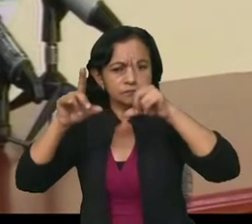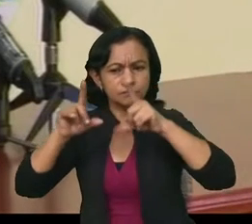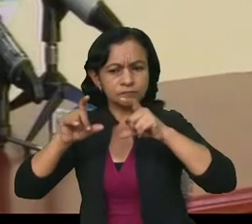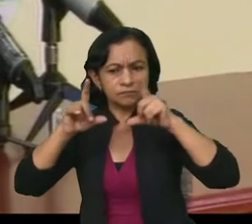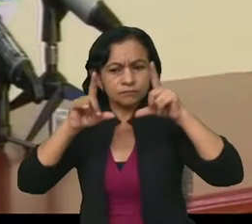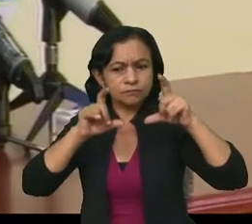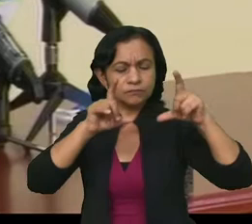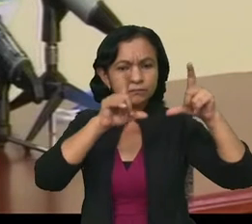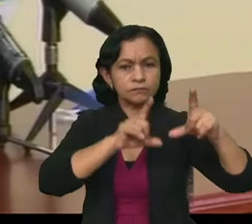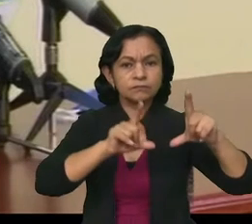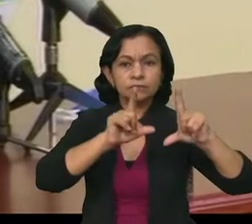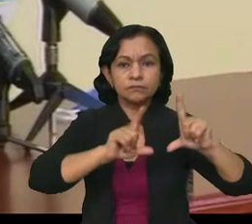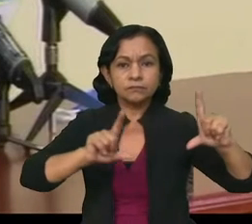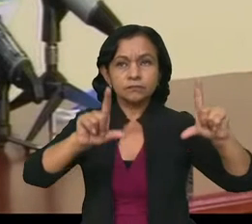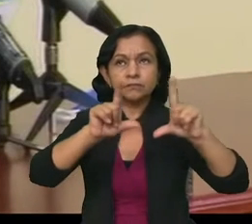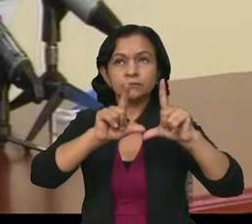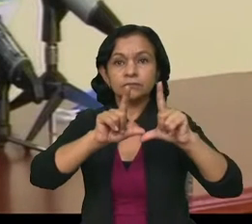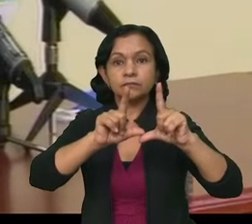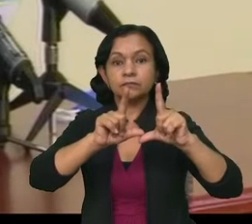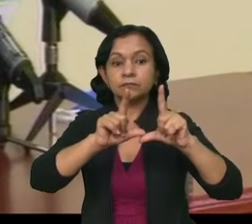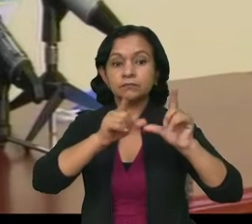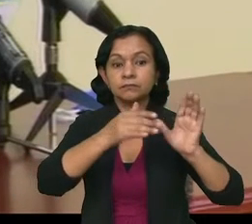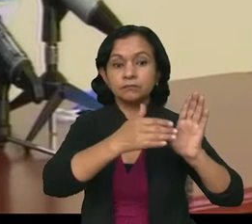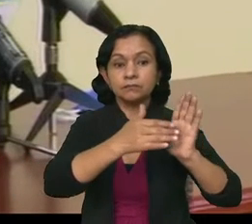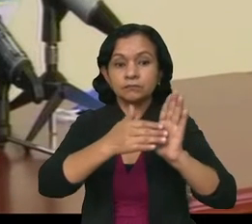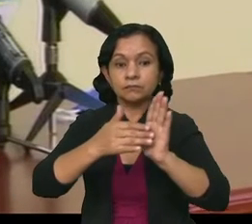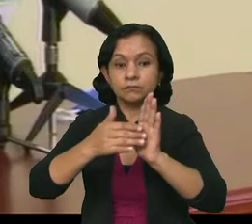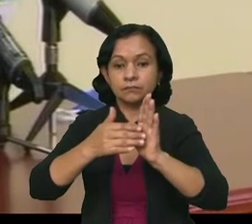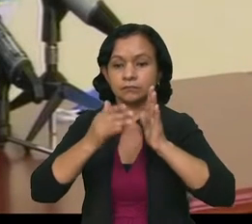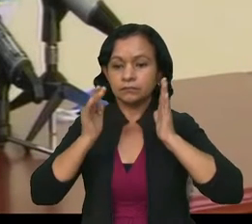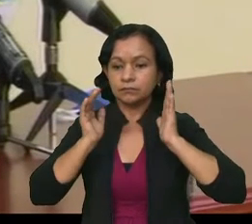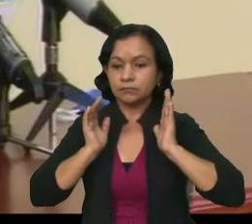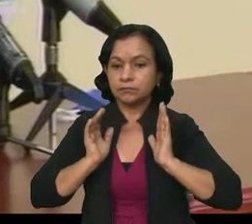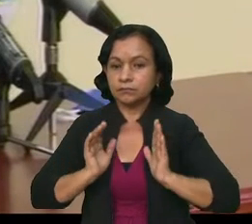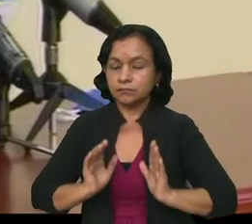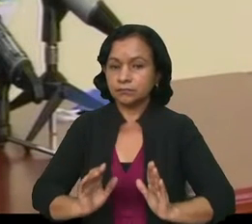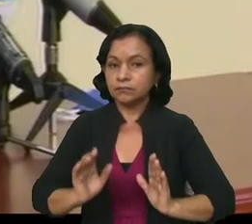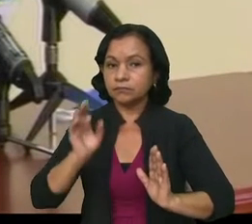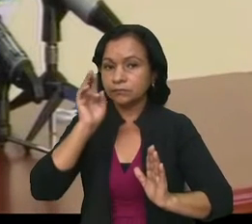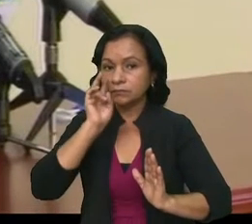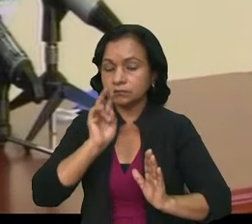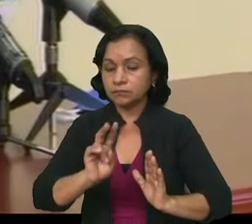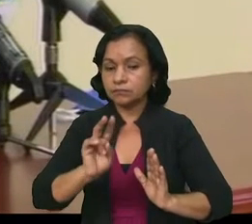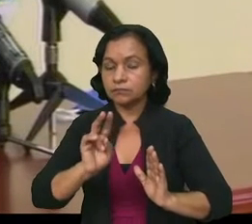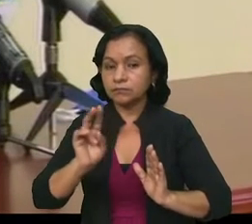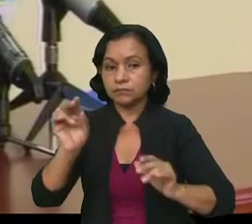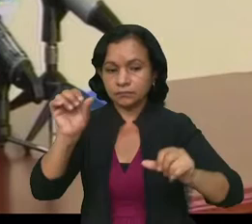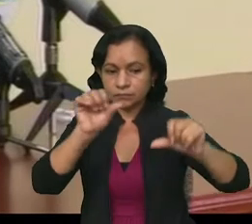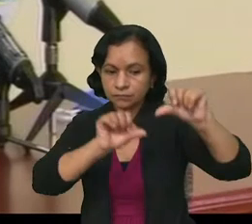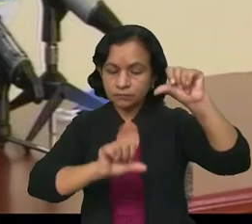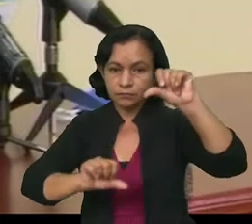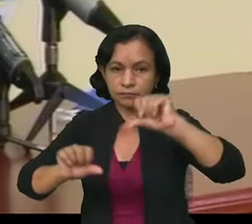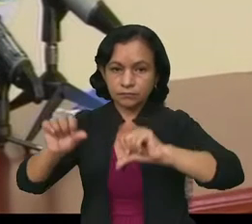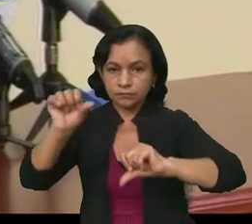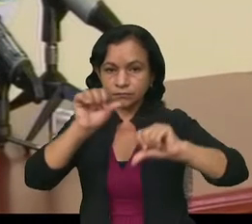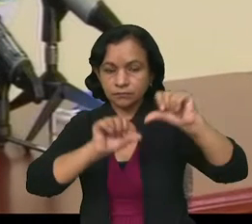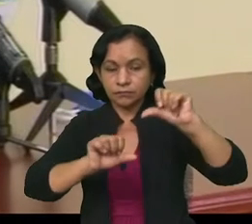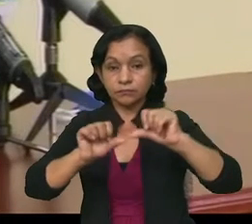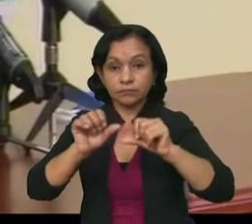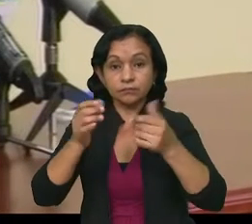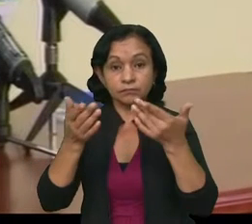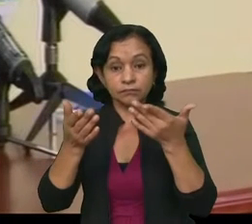de la escena y recolectaron muestras de fluidos corporales para realizar peritajes químicos y